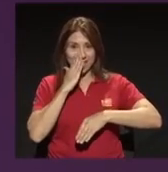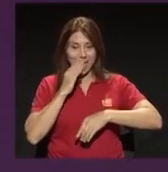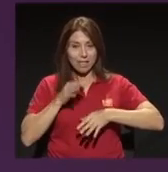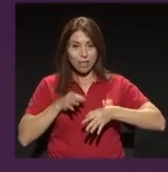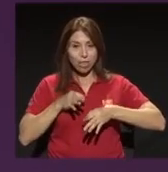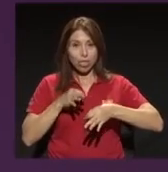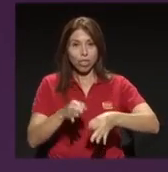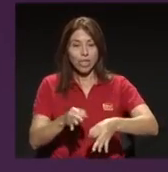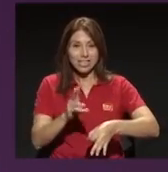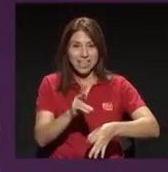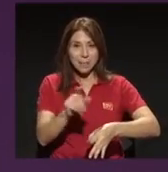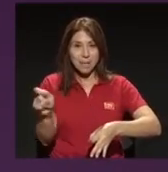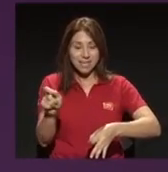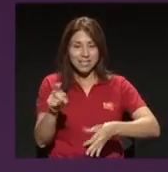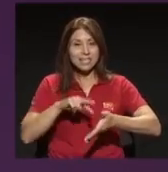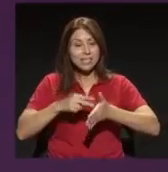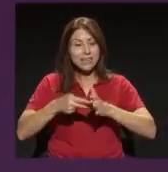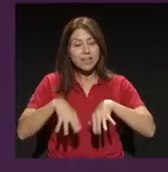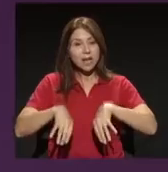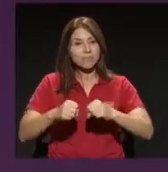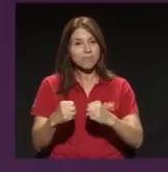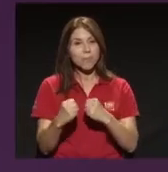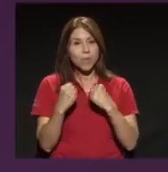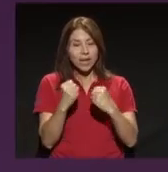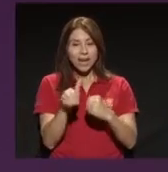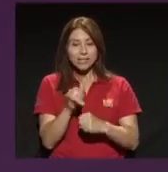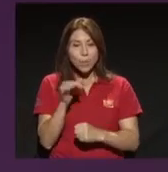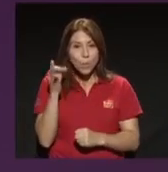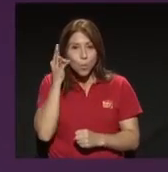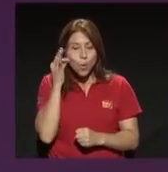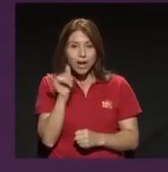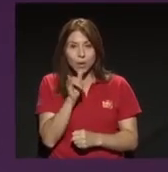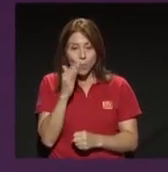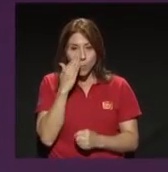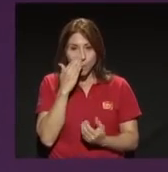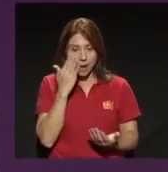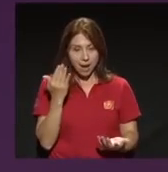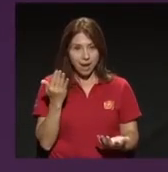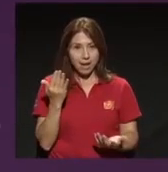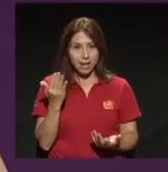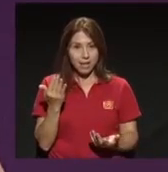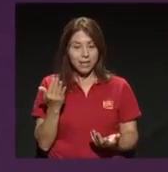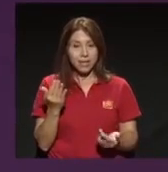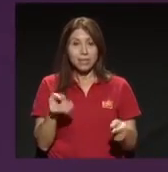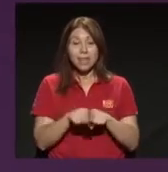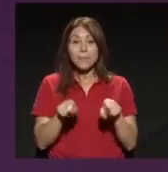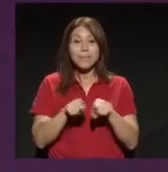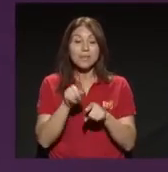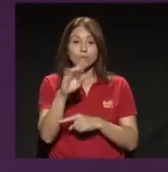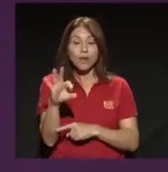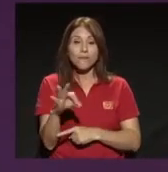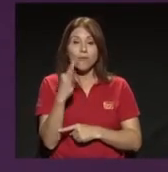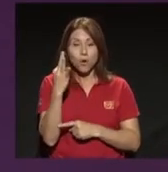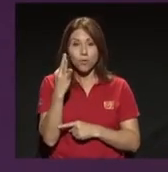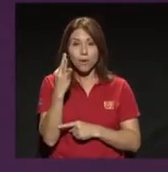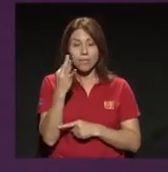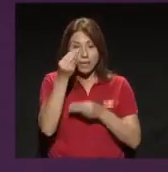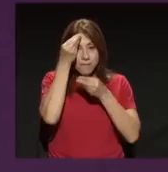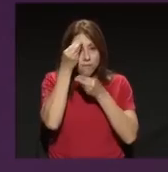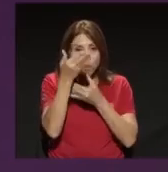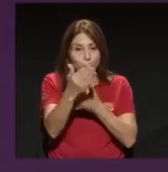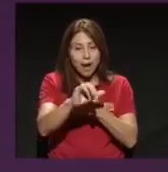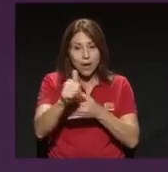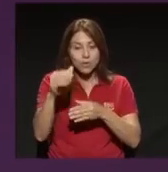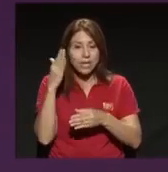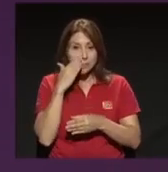es empoderarse como mujer como mamá verdad también es una forma de informarle a otras mamás